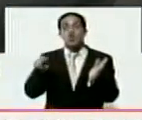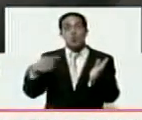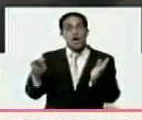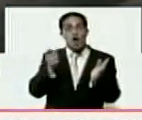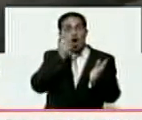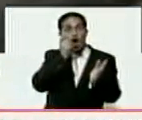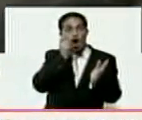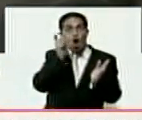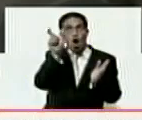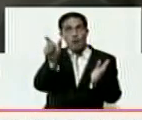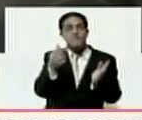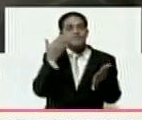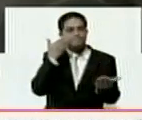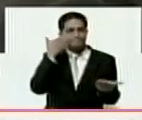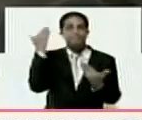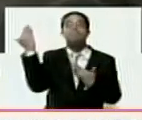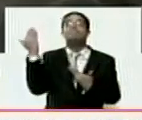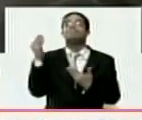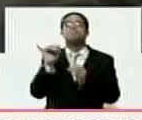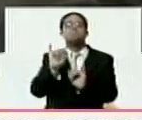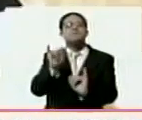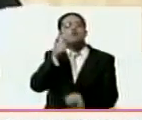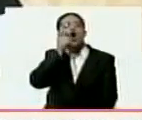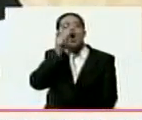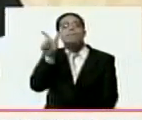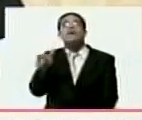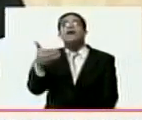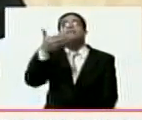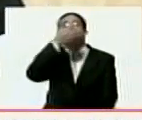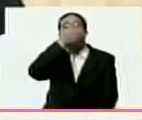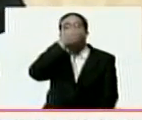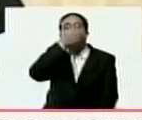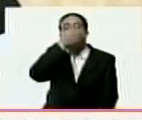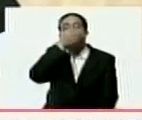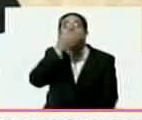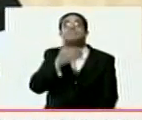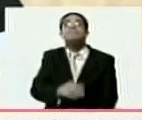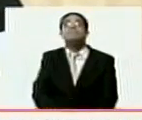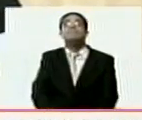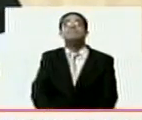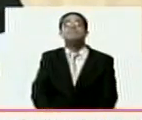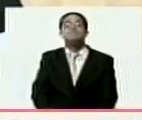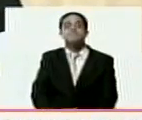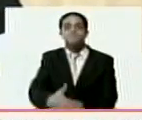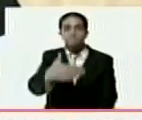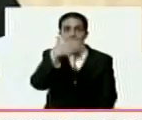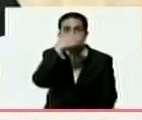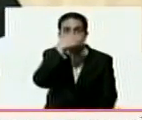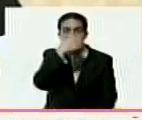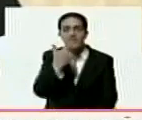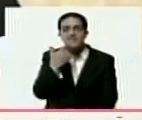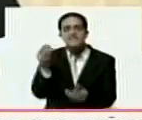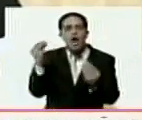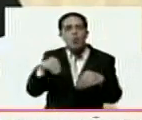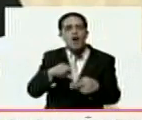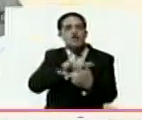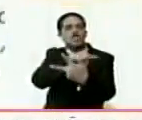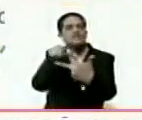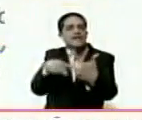esta lámina sí la tenemos, este mismo enmascarado, que habla de la alianza de los tres países, Estados